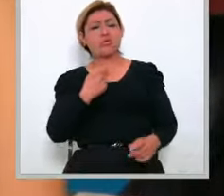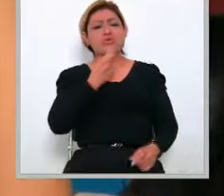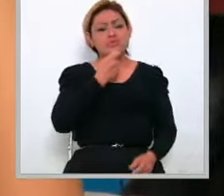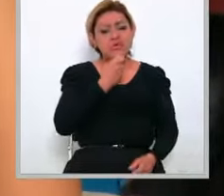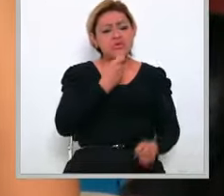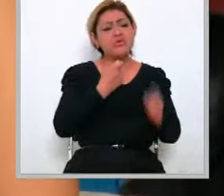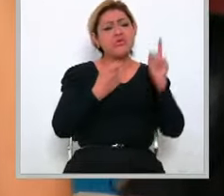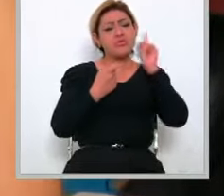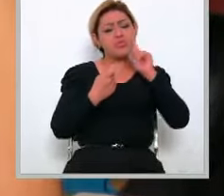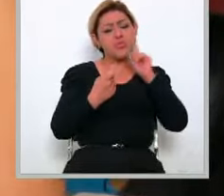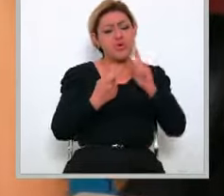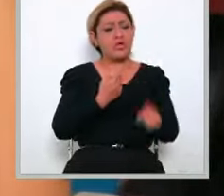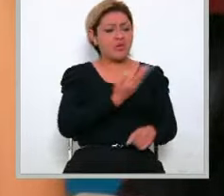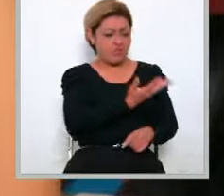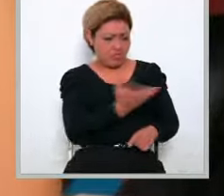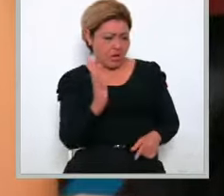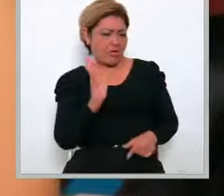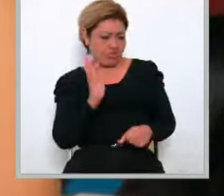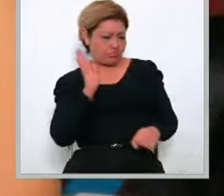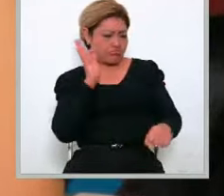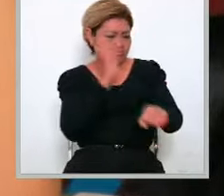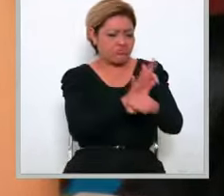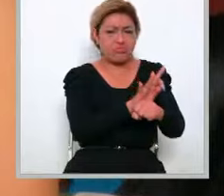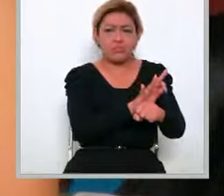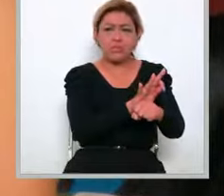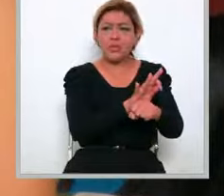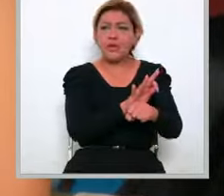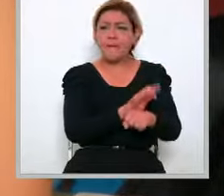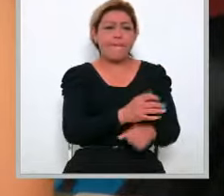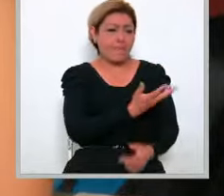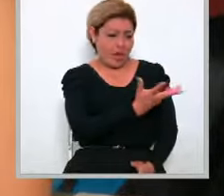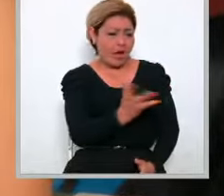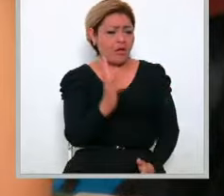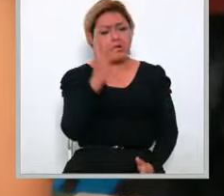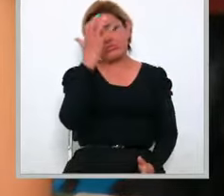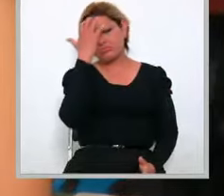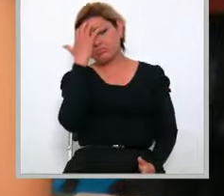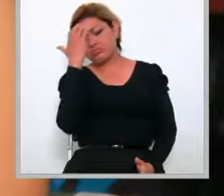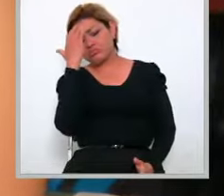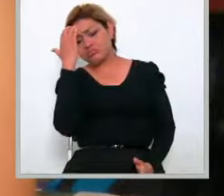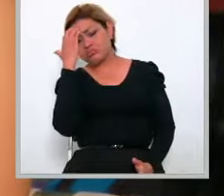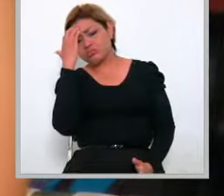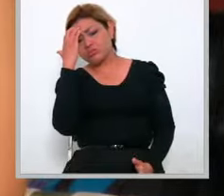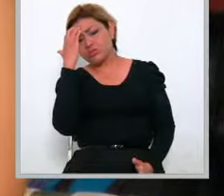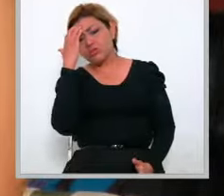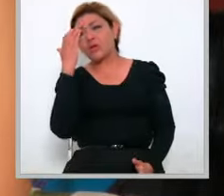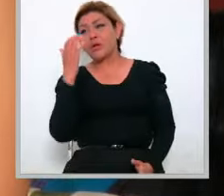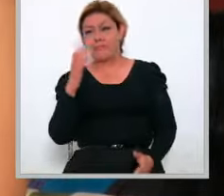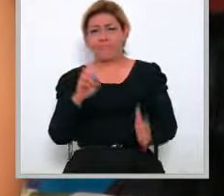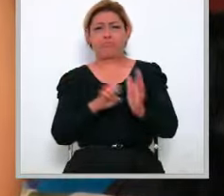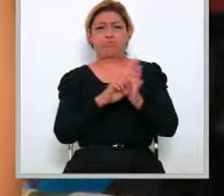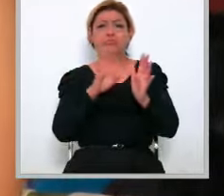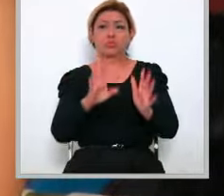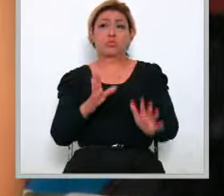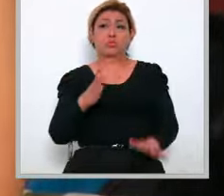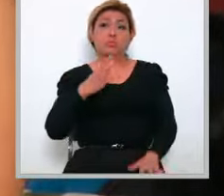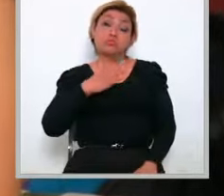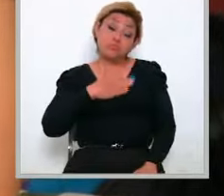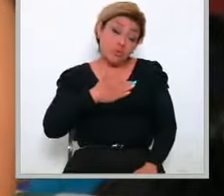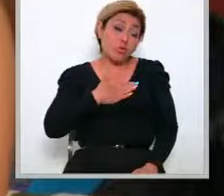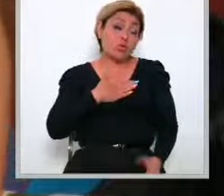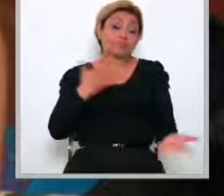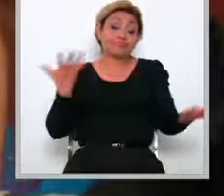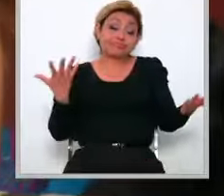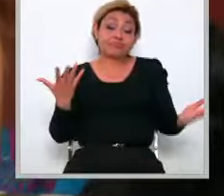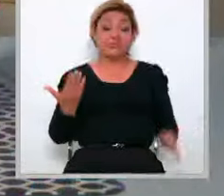que yo me complace poder decirles que soy una sobreviviente a un trastorno